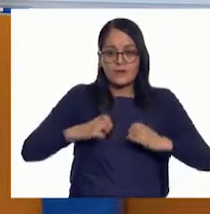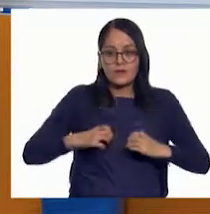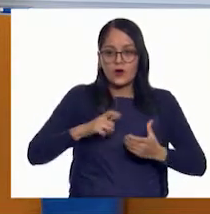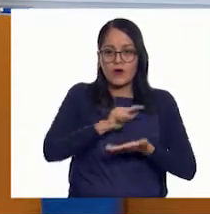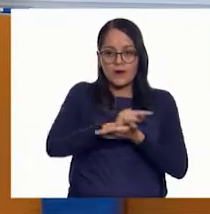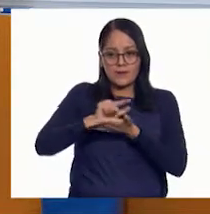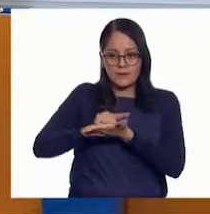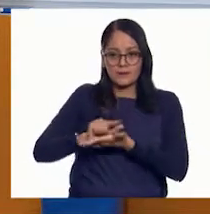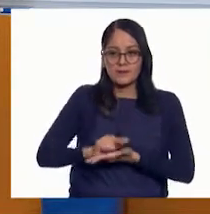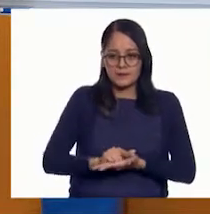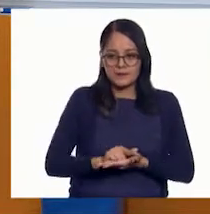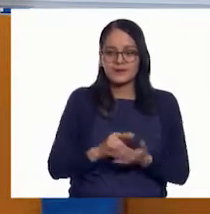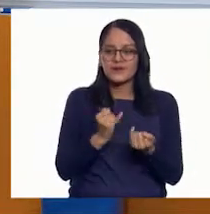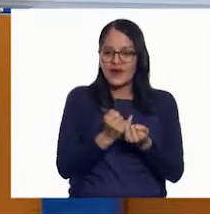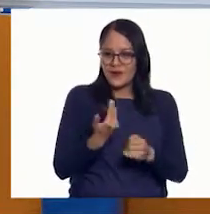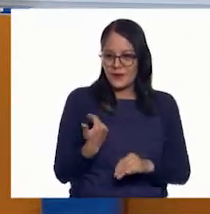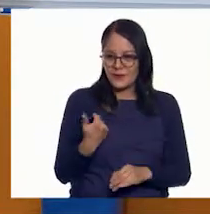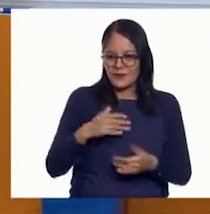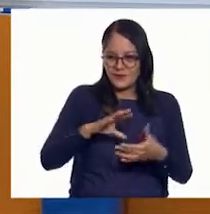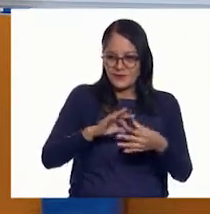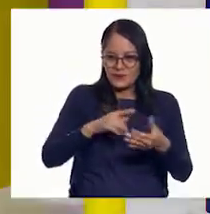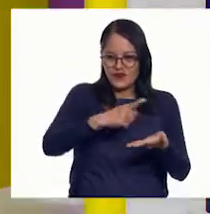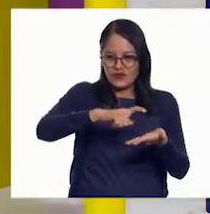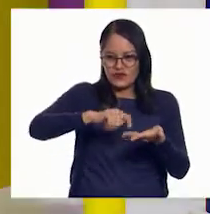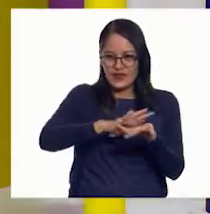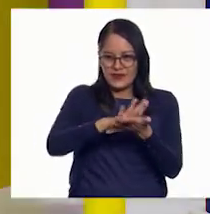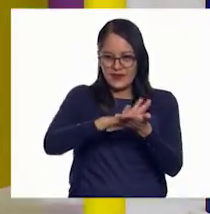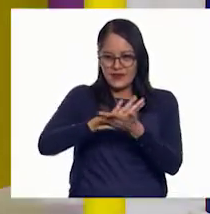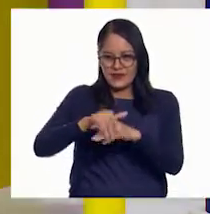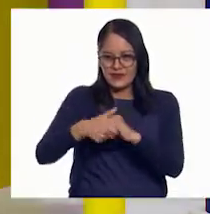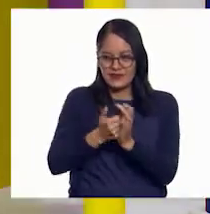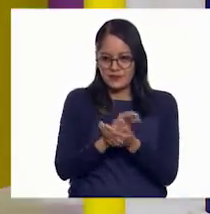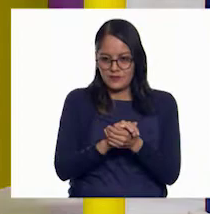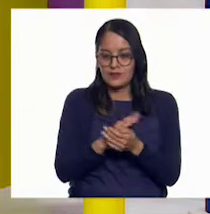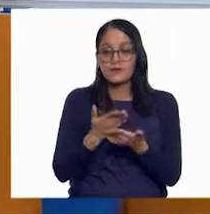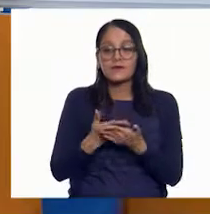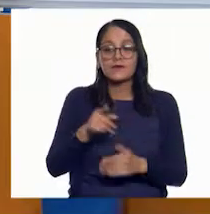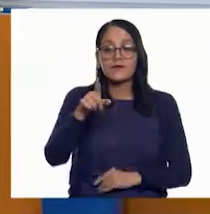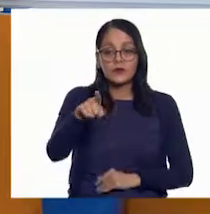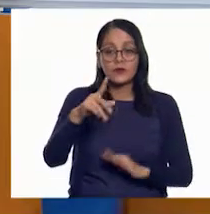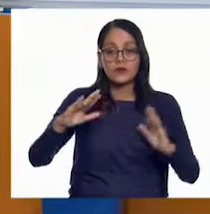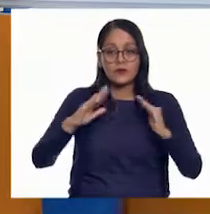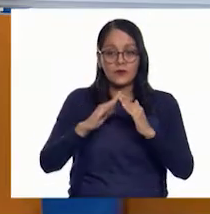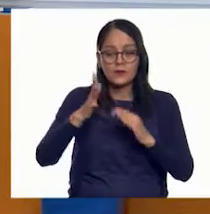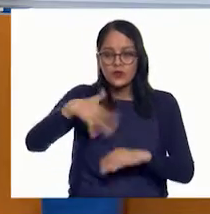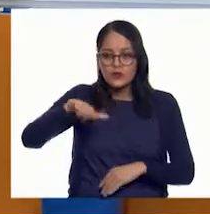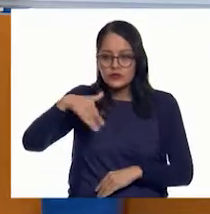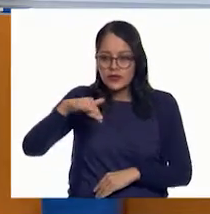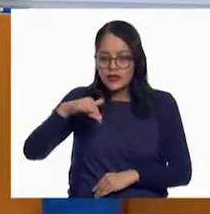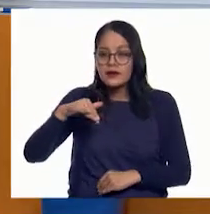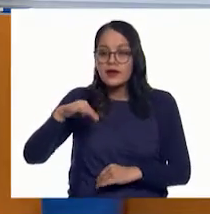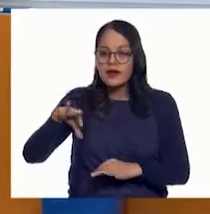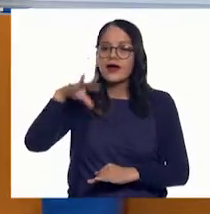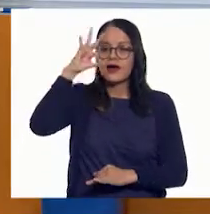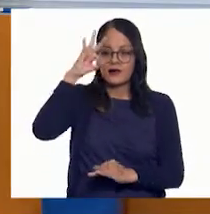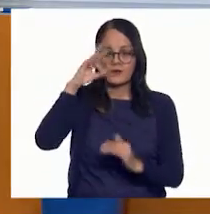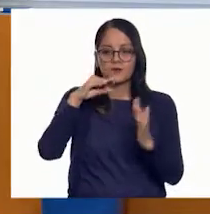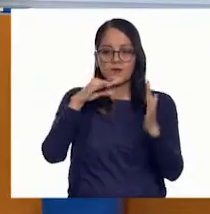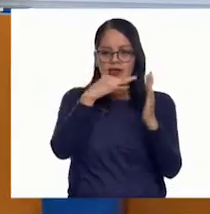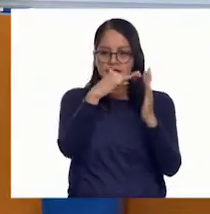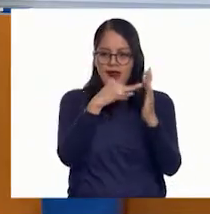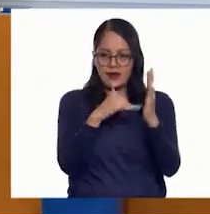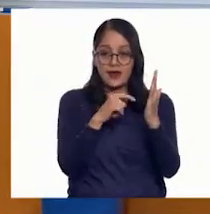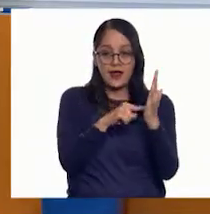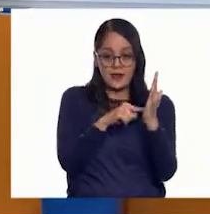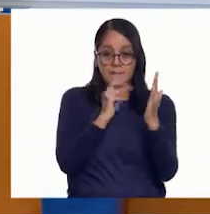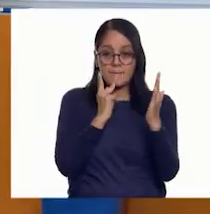como el desinfectante que hoy hicimos. Ajá. ¿De acuerdo? Van a checar el modo en que está escrito, si está en